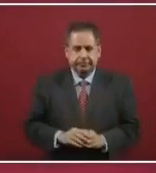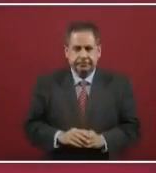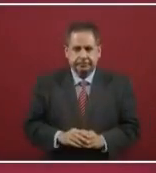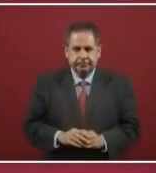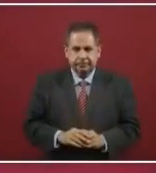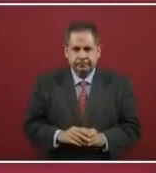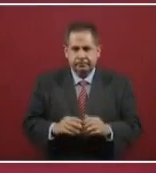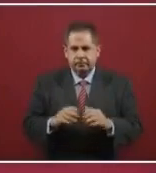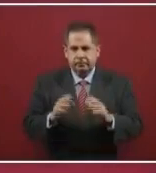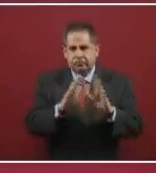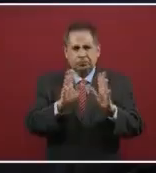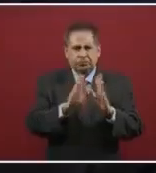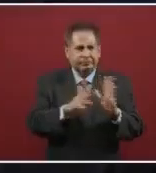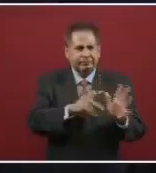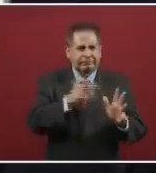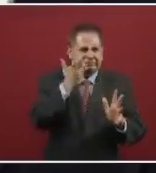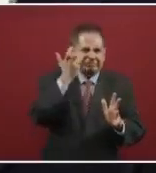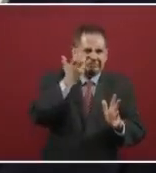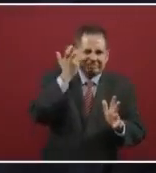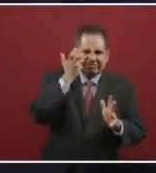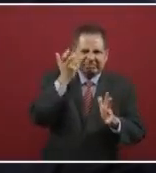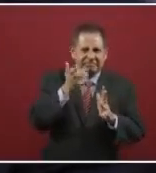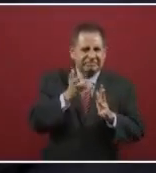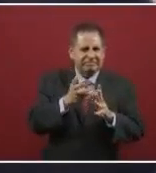como así, como